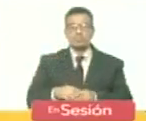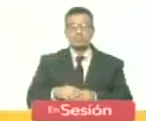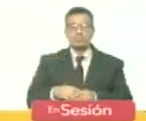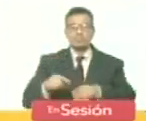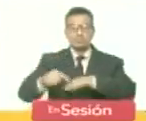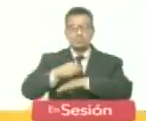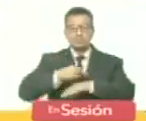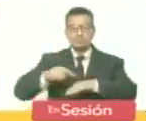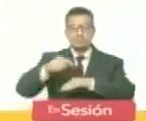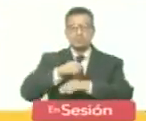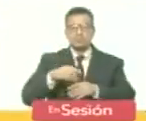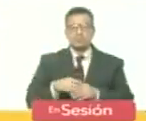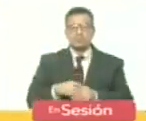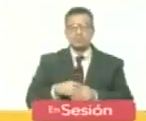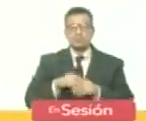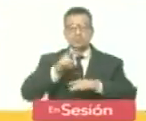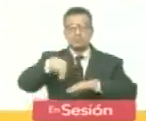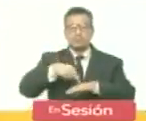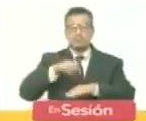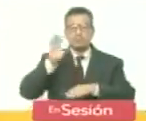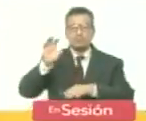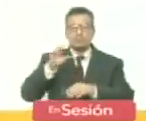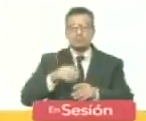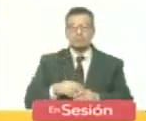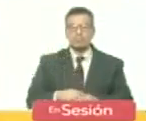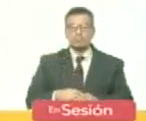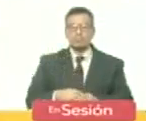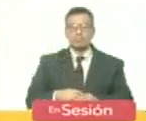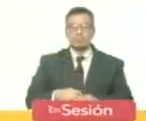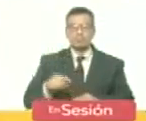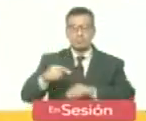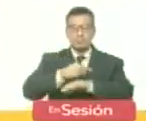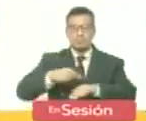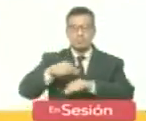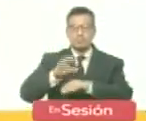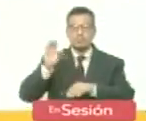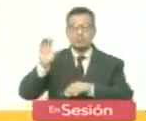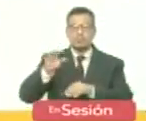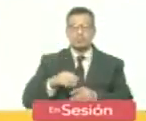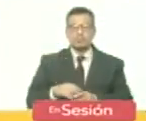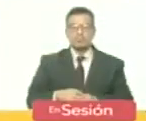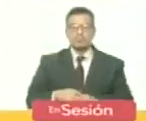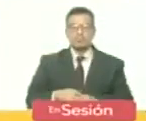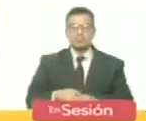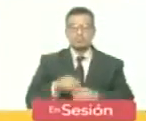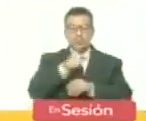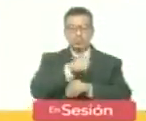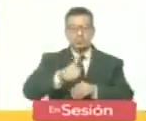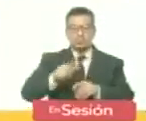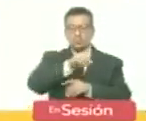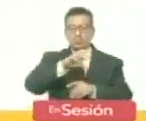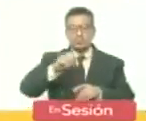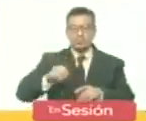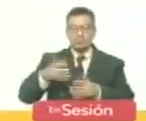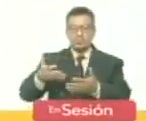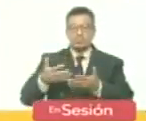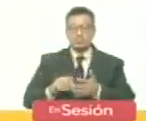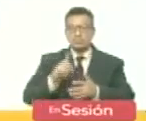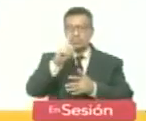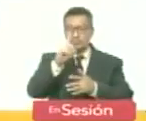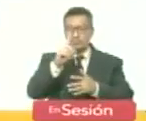Estado, Estado-Nación, el Estado de cada 100 recibe